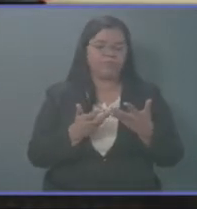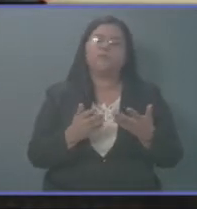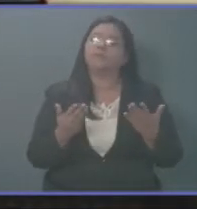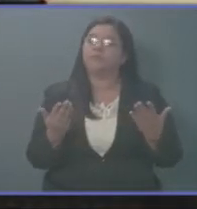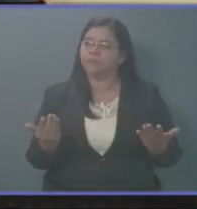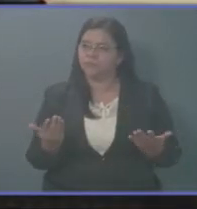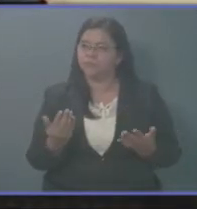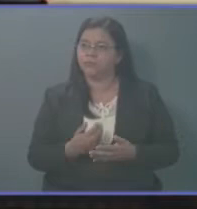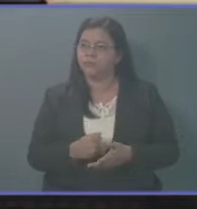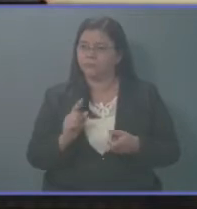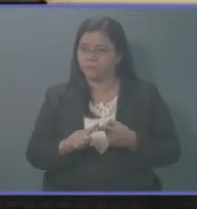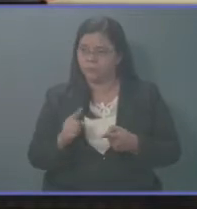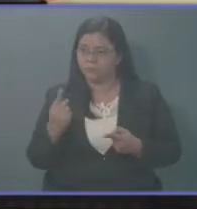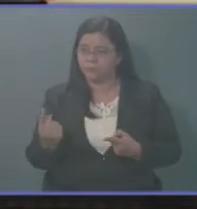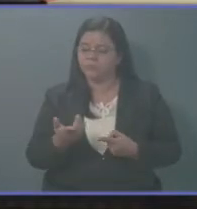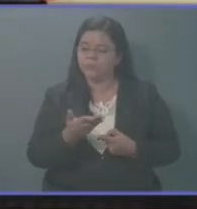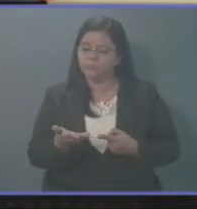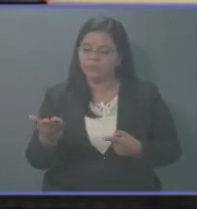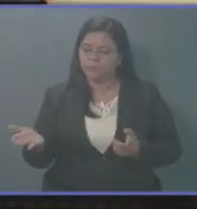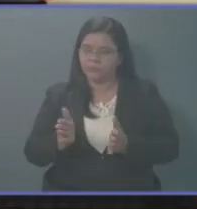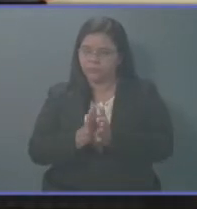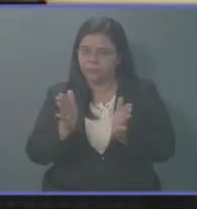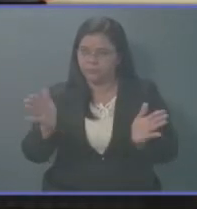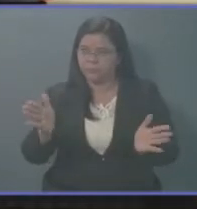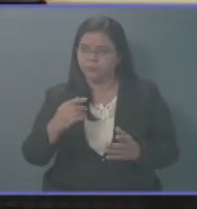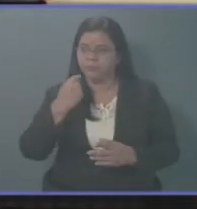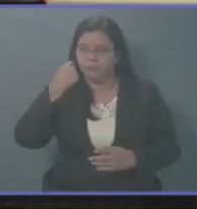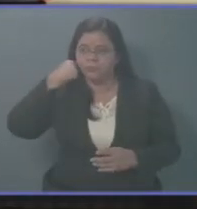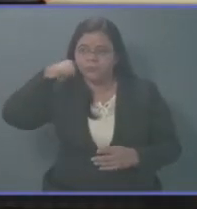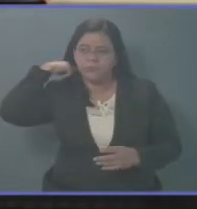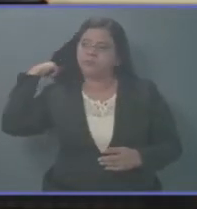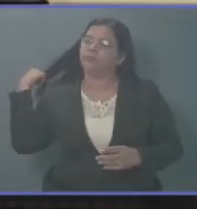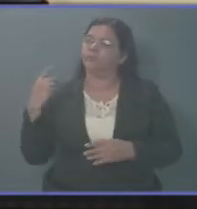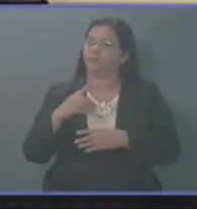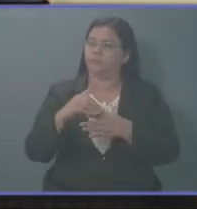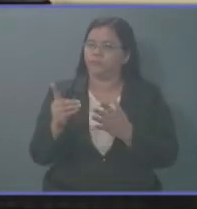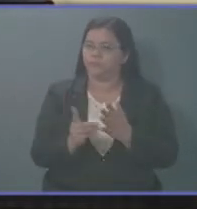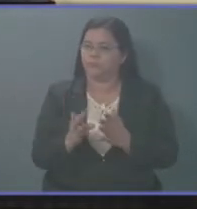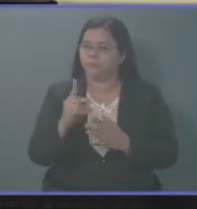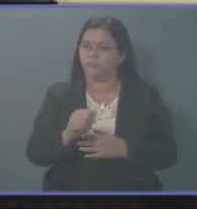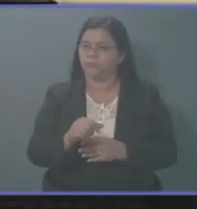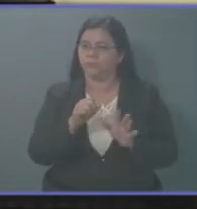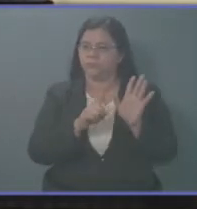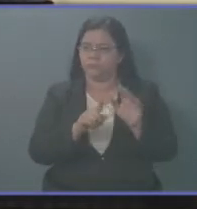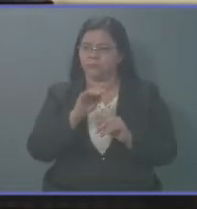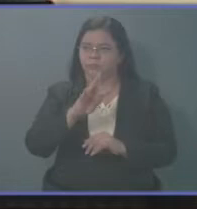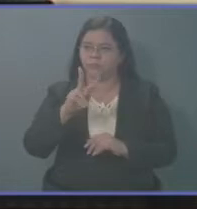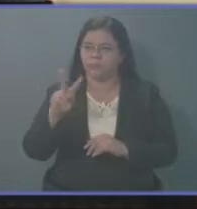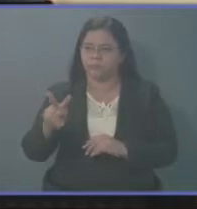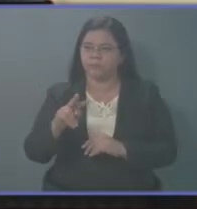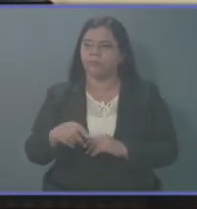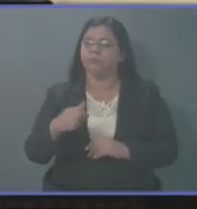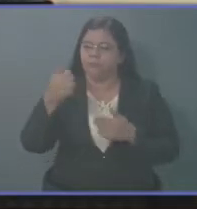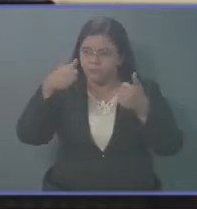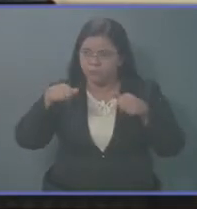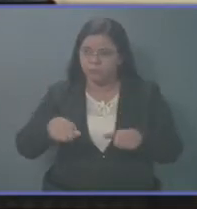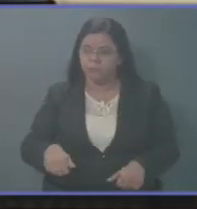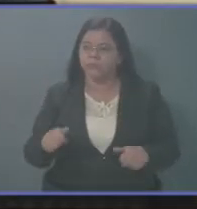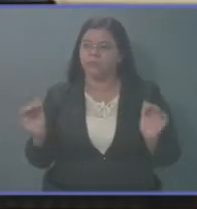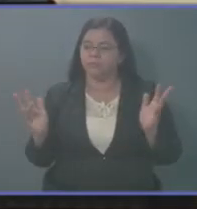razones. 1. Aspecto general del decreto legislativo aprobado. El decreto número 642 aprobado en la sesión plenaria